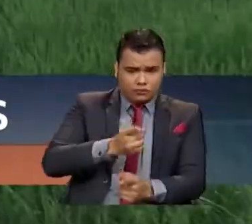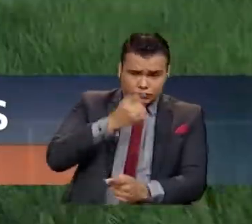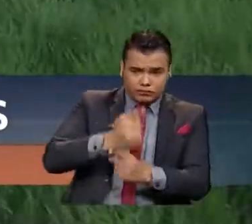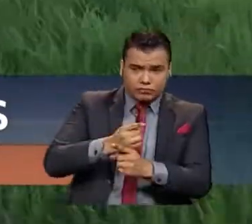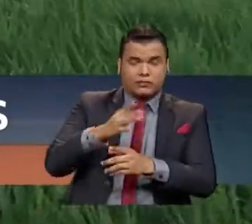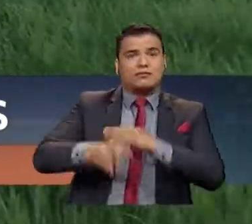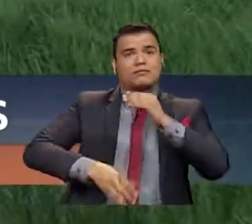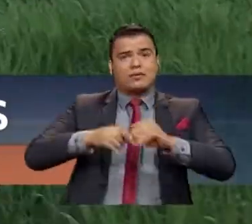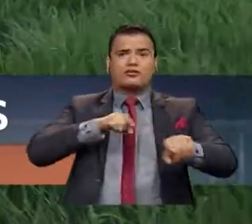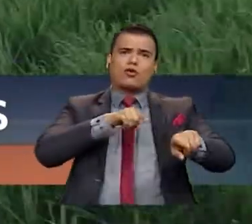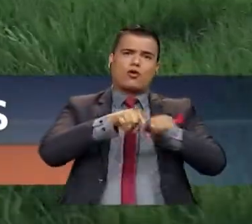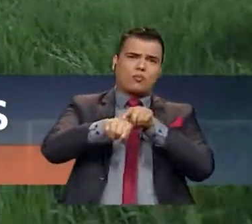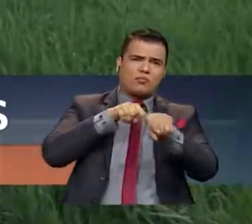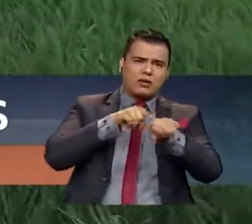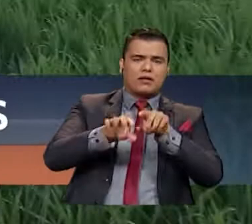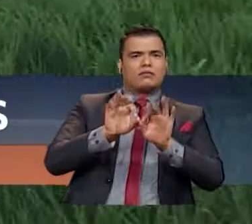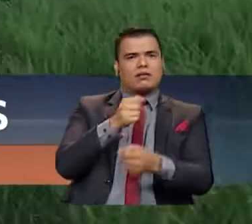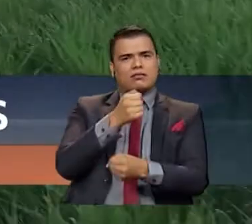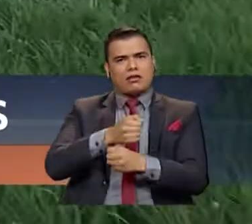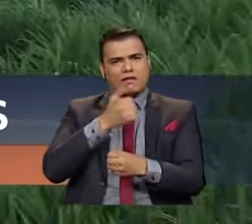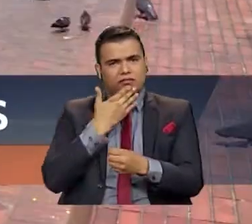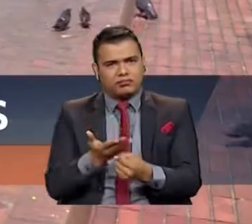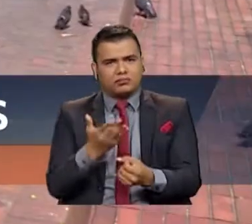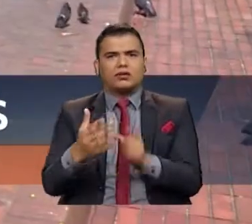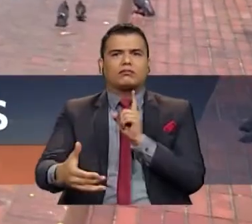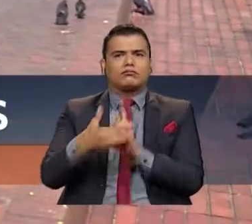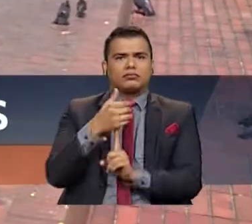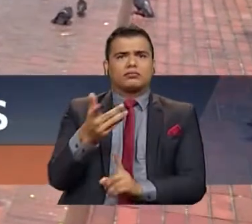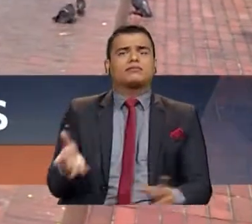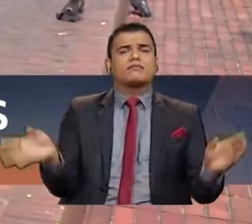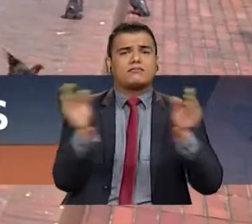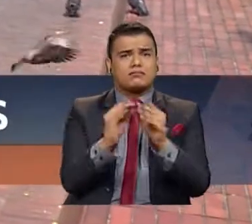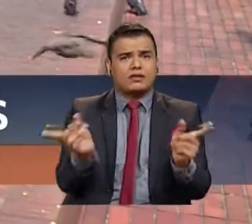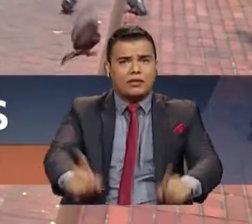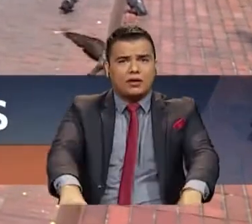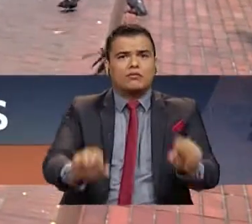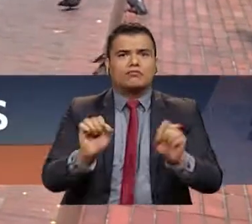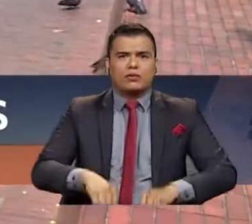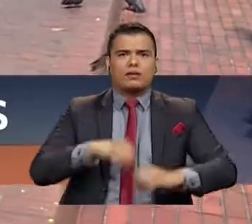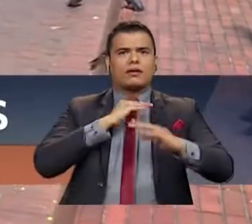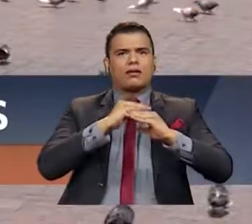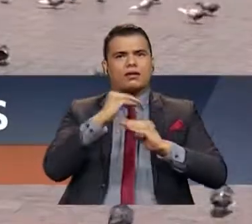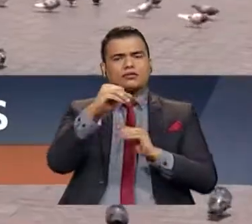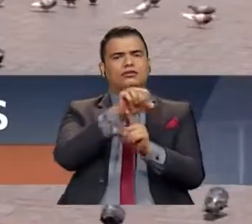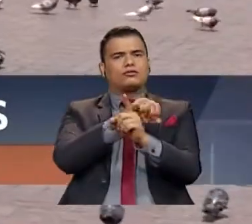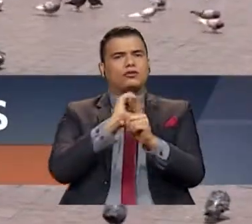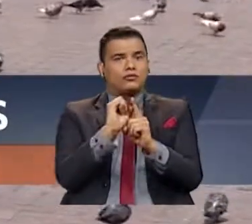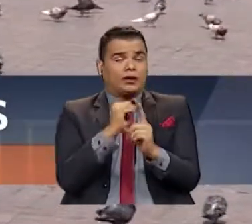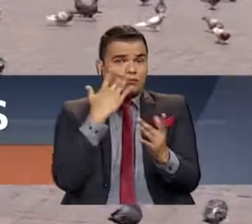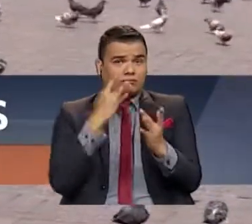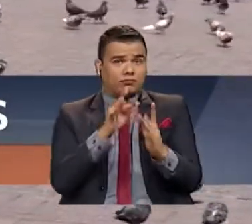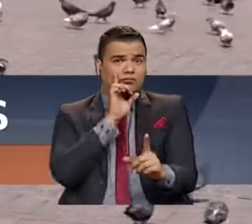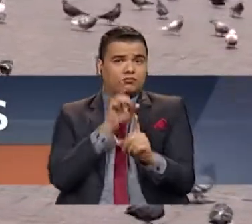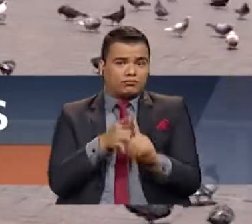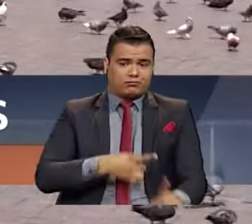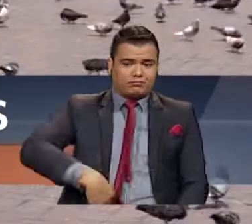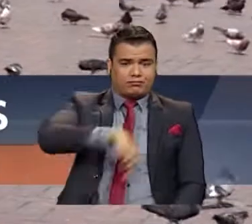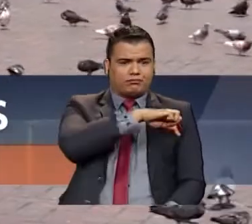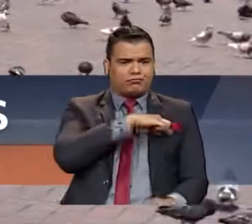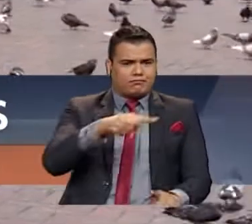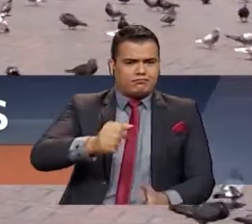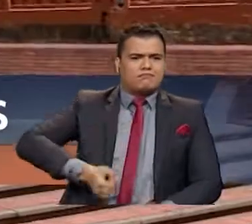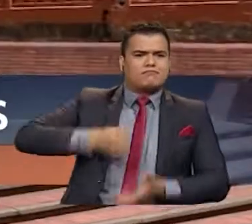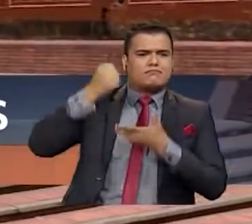generar competitividad, generar empleo, generar una equidad social, y eso es lo que estamos buscando con los recursos